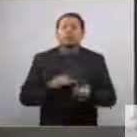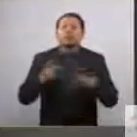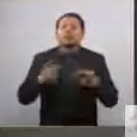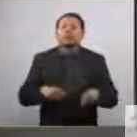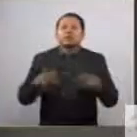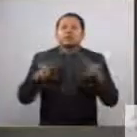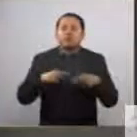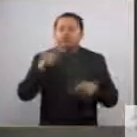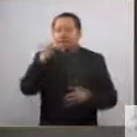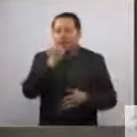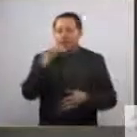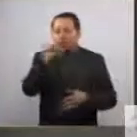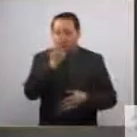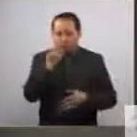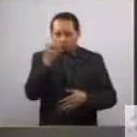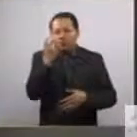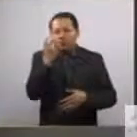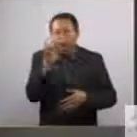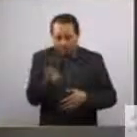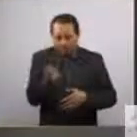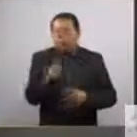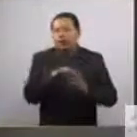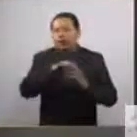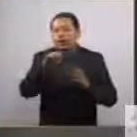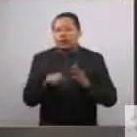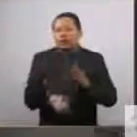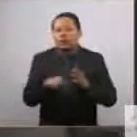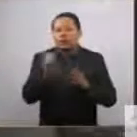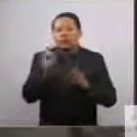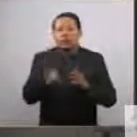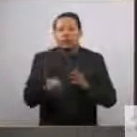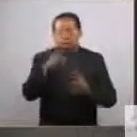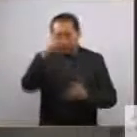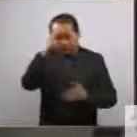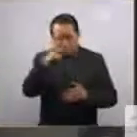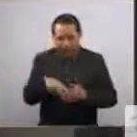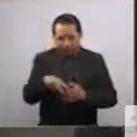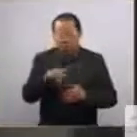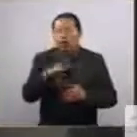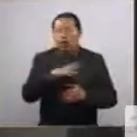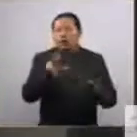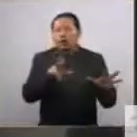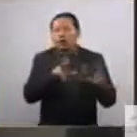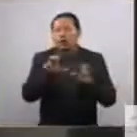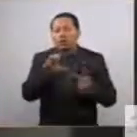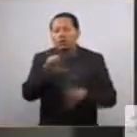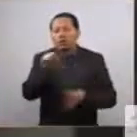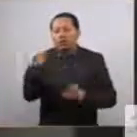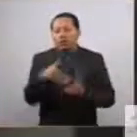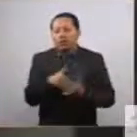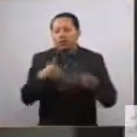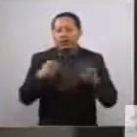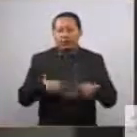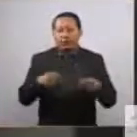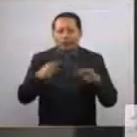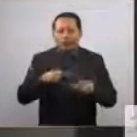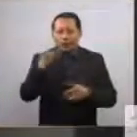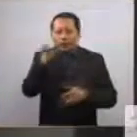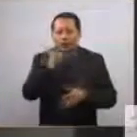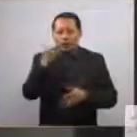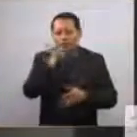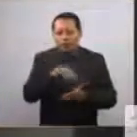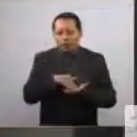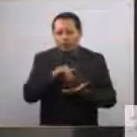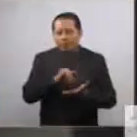población hablante de estas lenguas. Ejemplo de ello es que en México 860 mil personas hablan la lengua